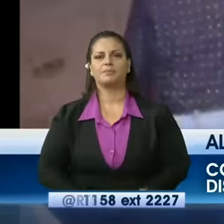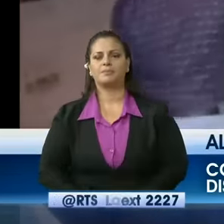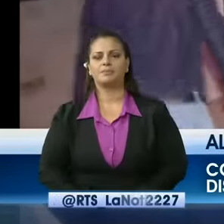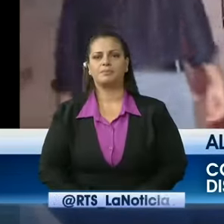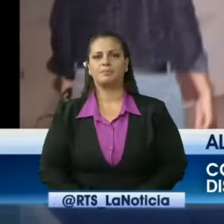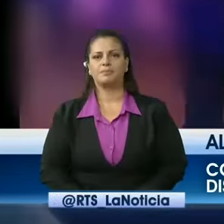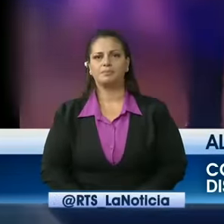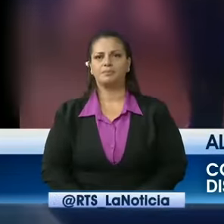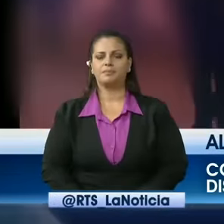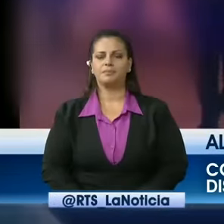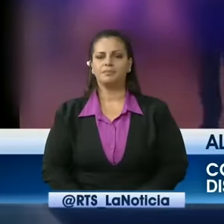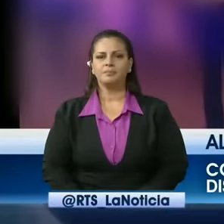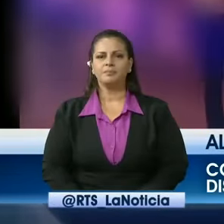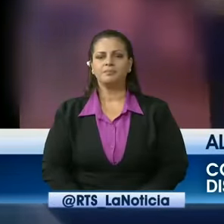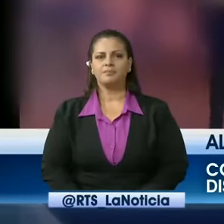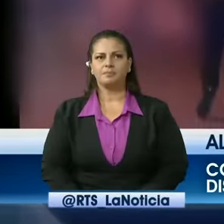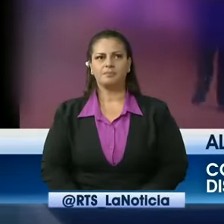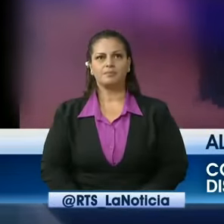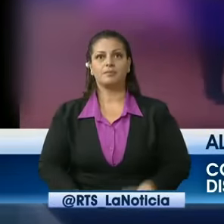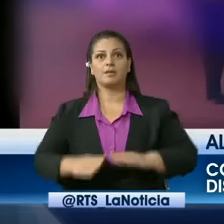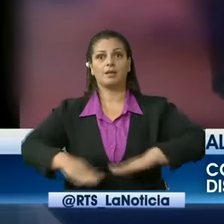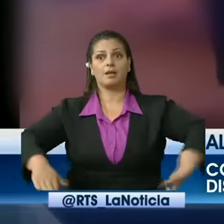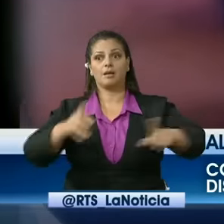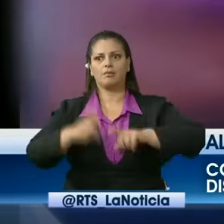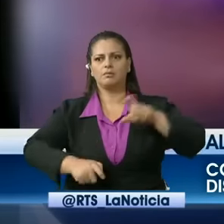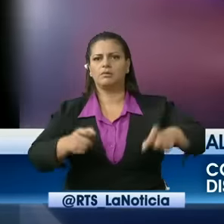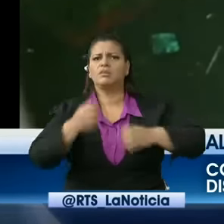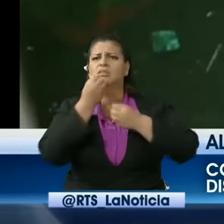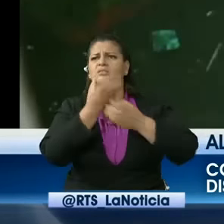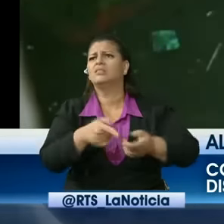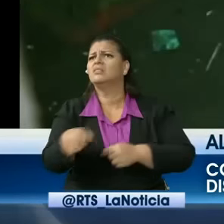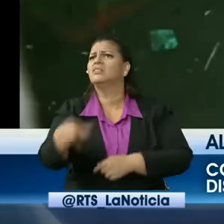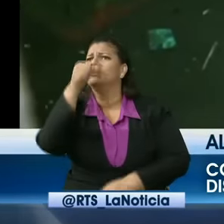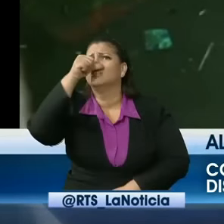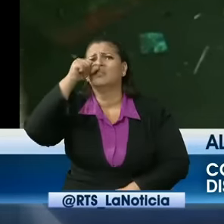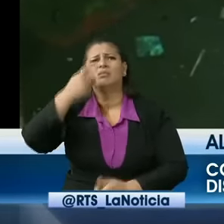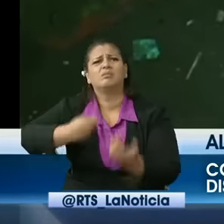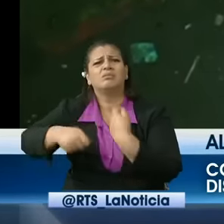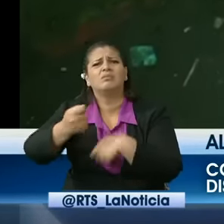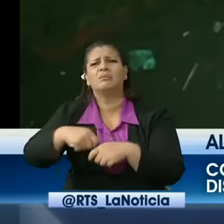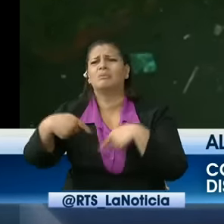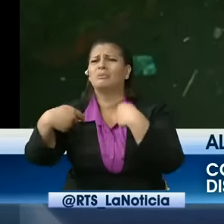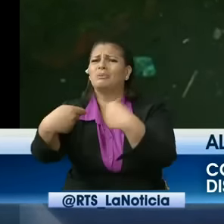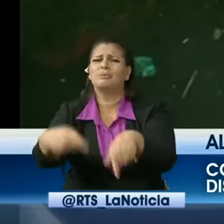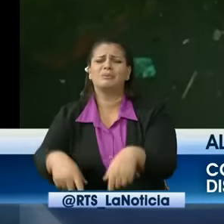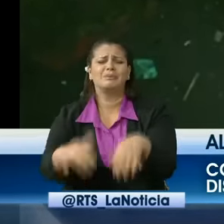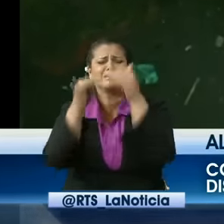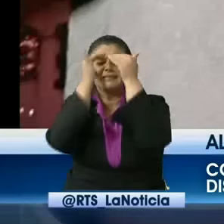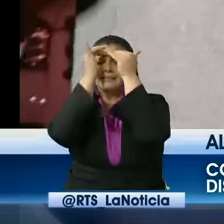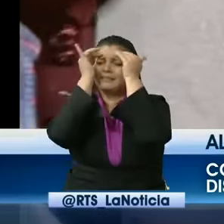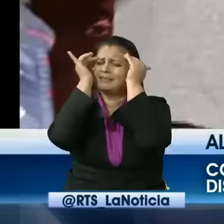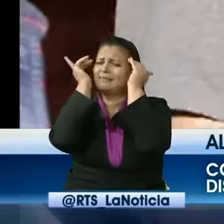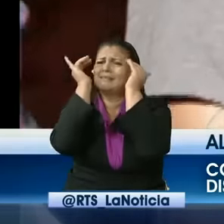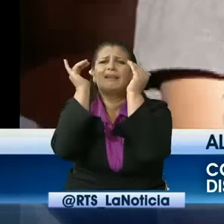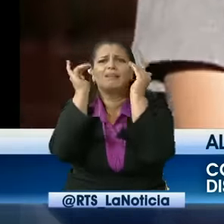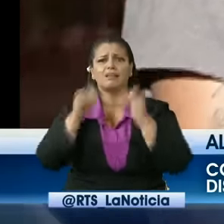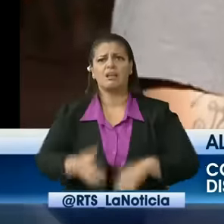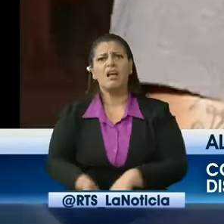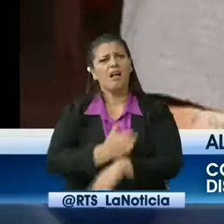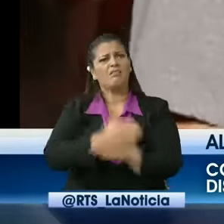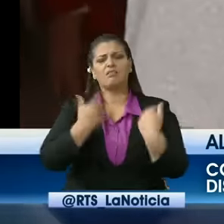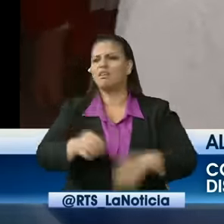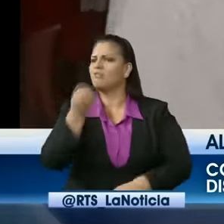urbe. Los habitantes dicen estar cansados del consumo excesivo de droga en el lugar. Ya le hemos llamado la atención